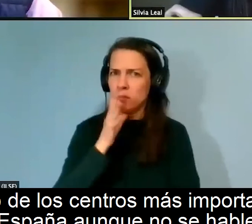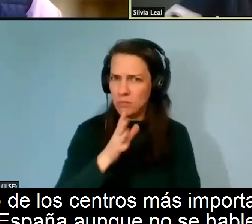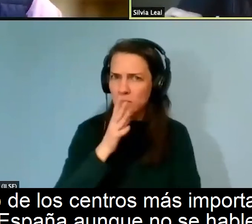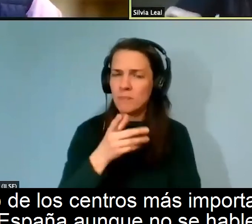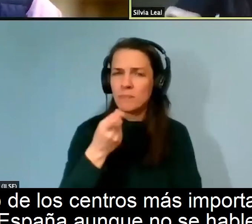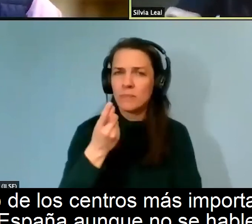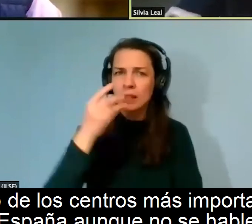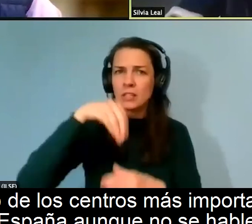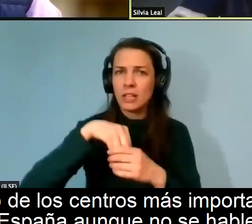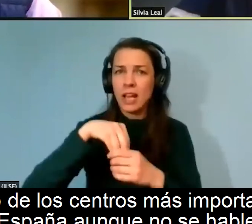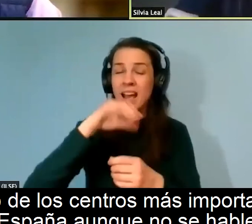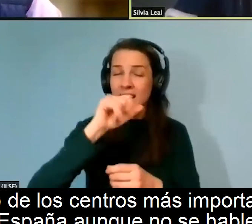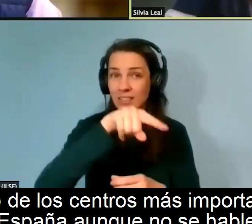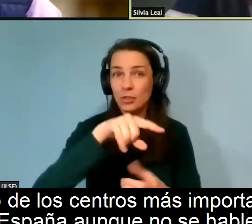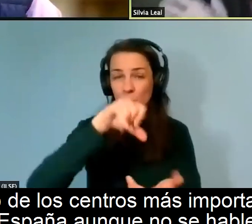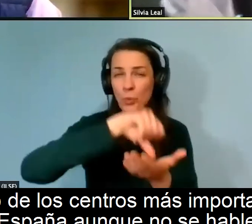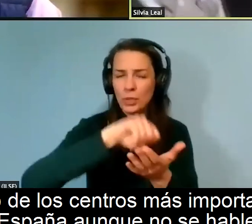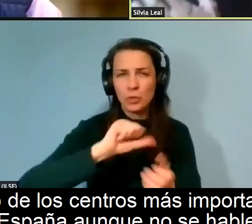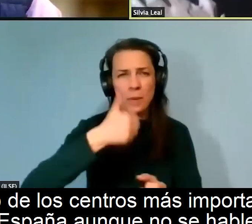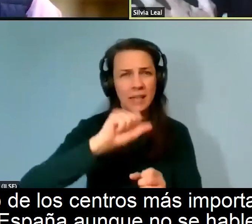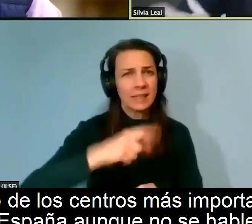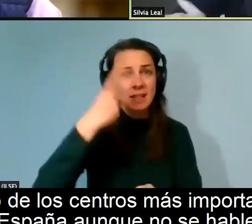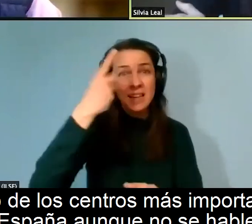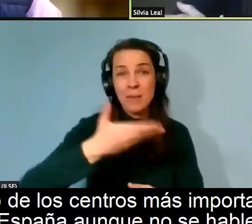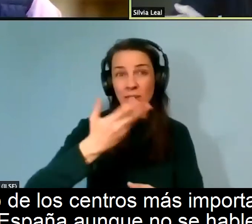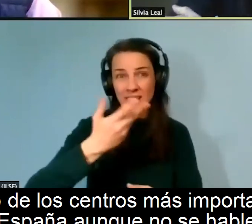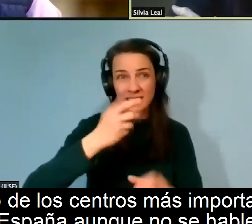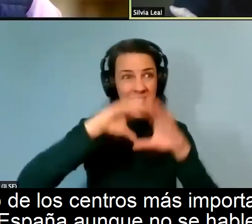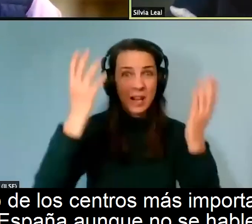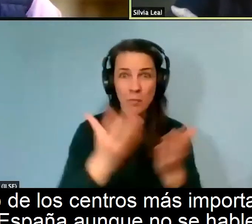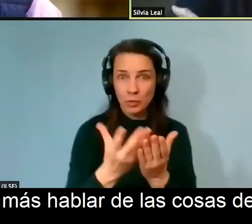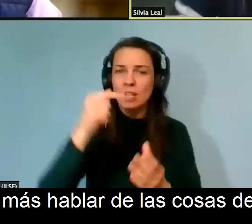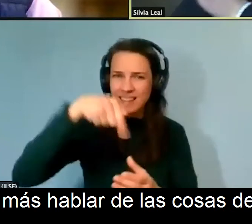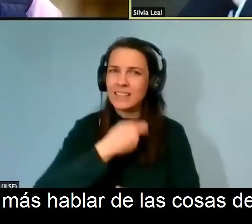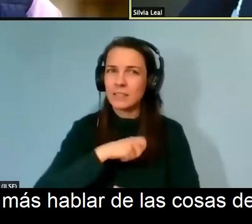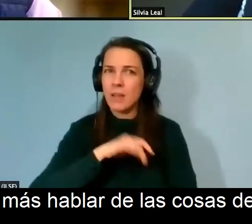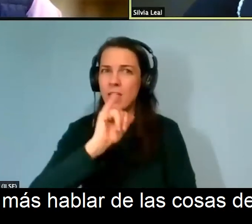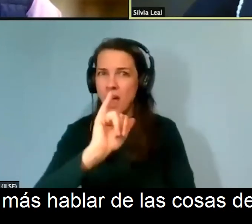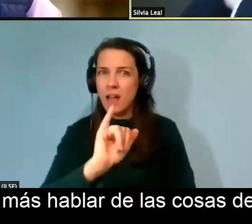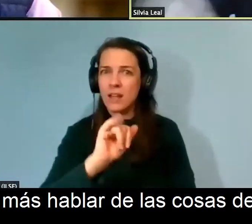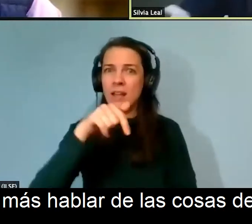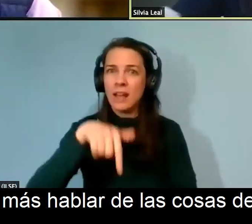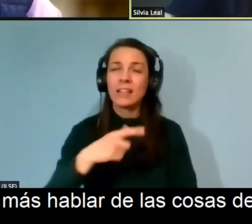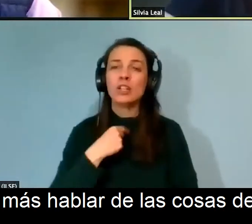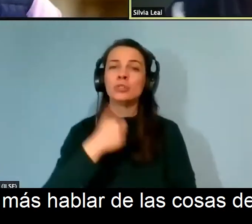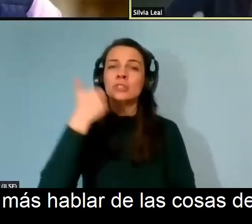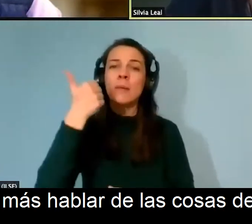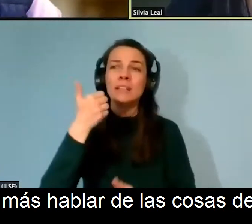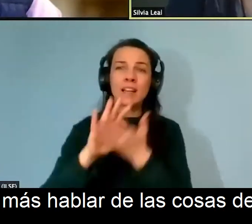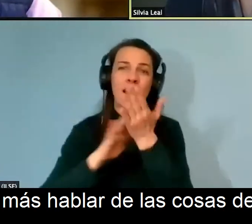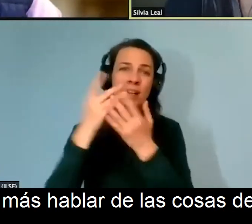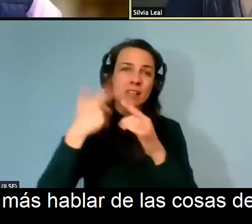uno de los centros más importantes del mundo y lo tenemos en España, aunque no se hable mucho de él. Aquí nos gusta más hablar de las cosas de los